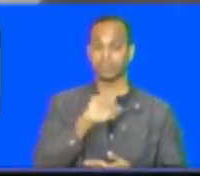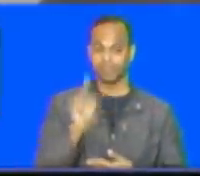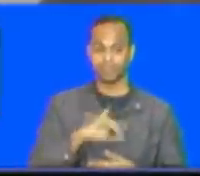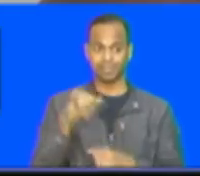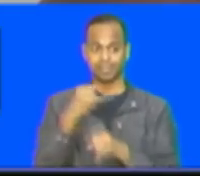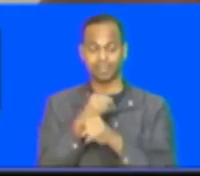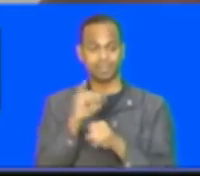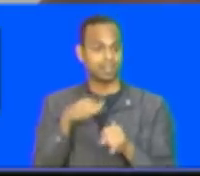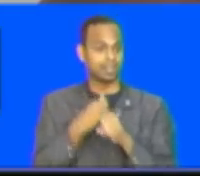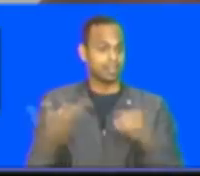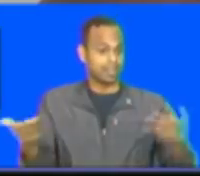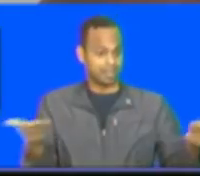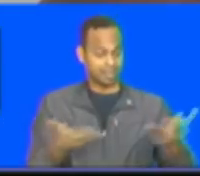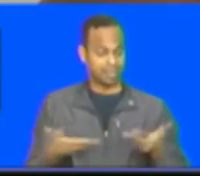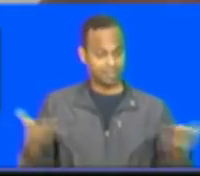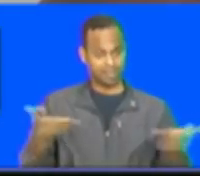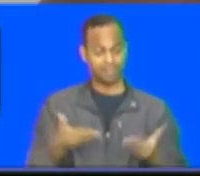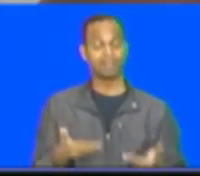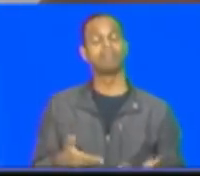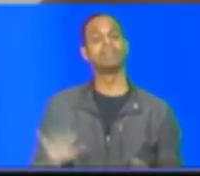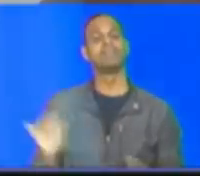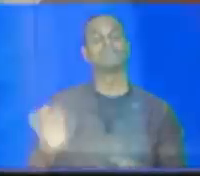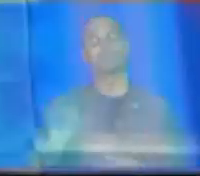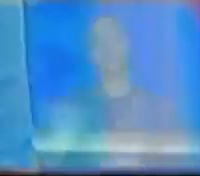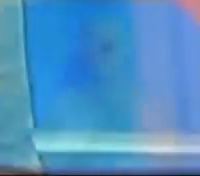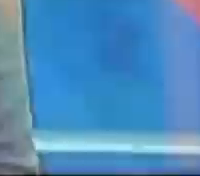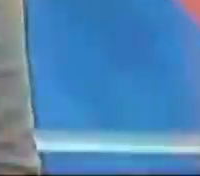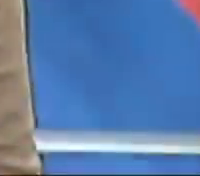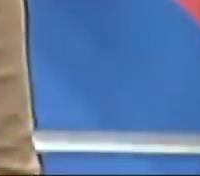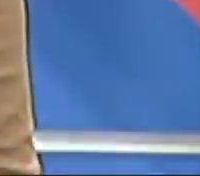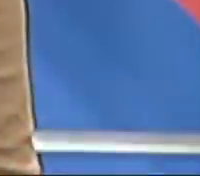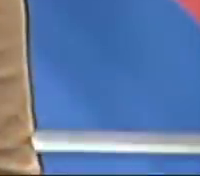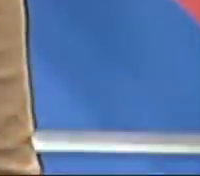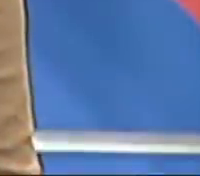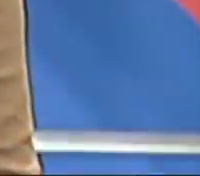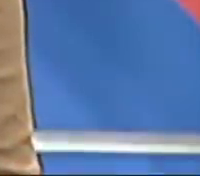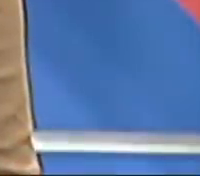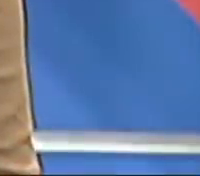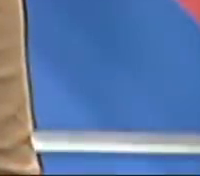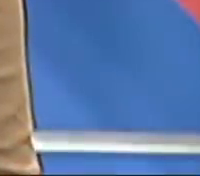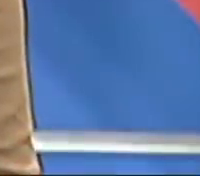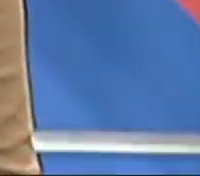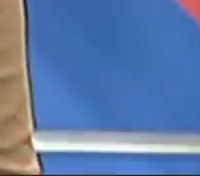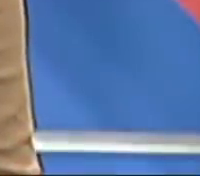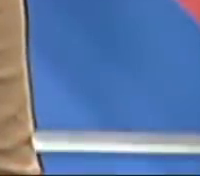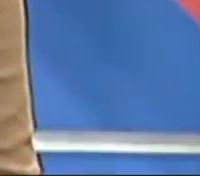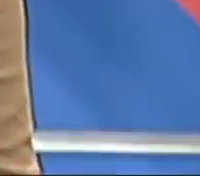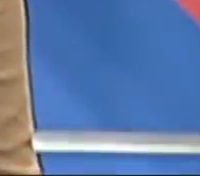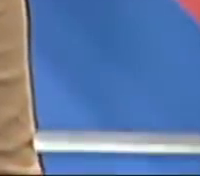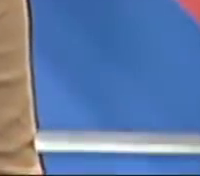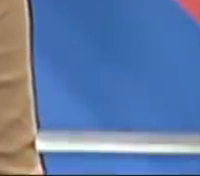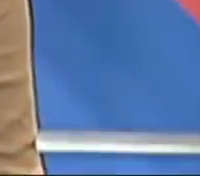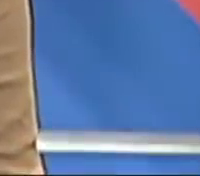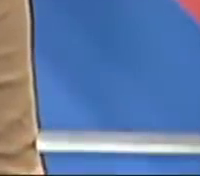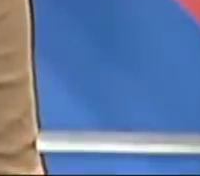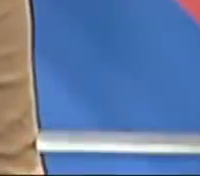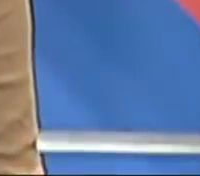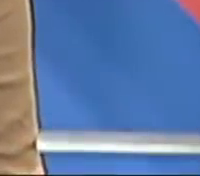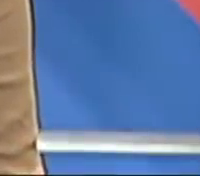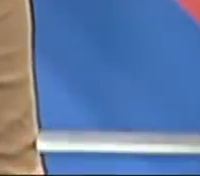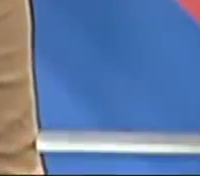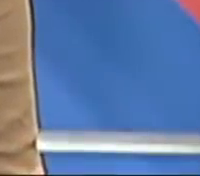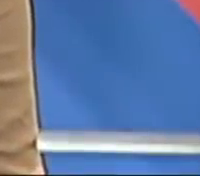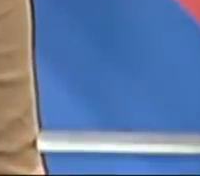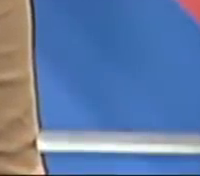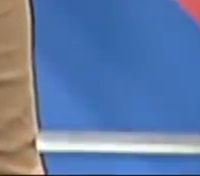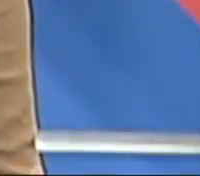acá presentes, a ustedes y también al... Bueno, ahí estábamos mirando el Centro de Operaciones de Emergencia. Lo que se refería al director del